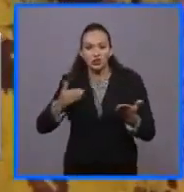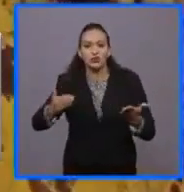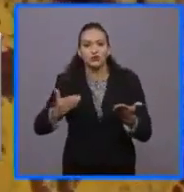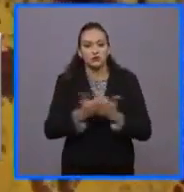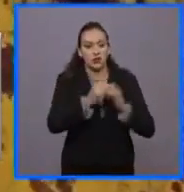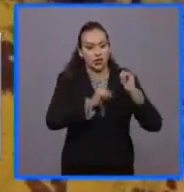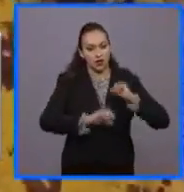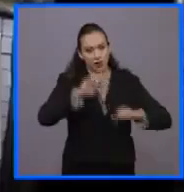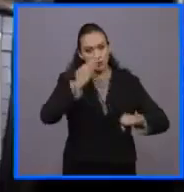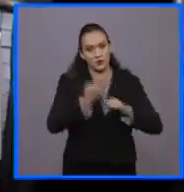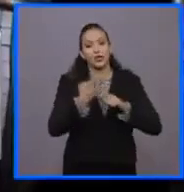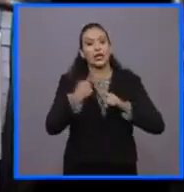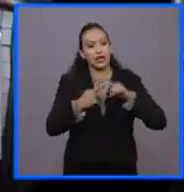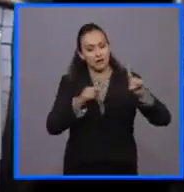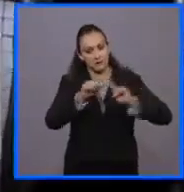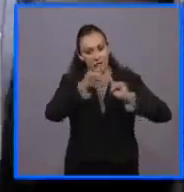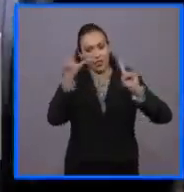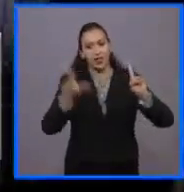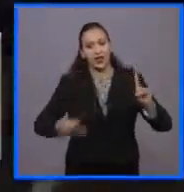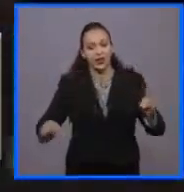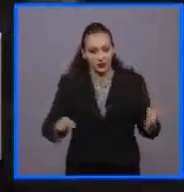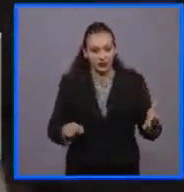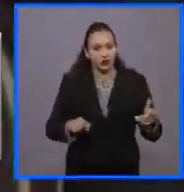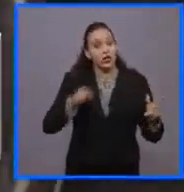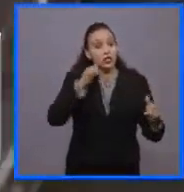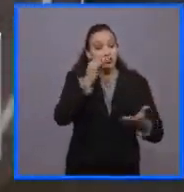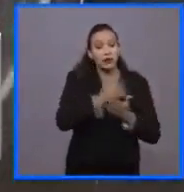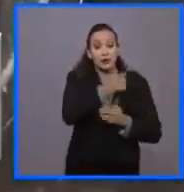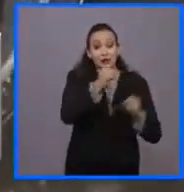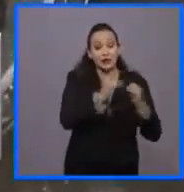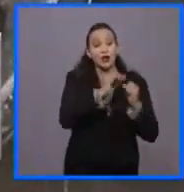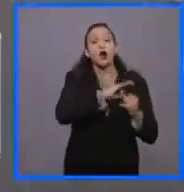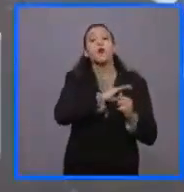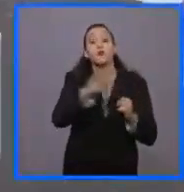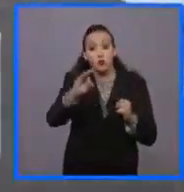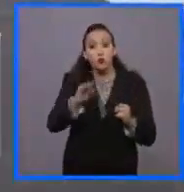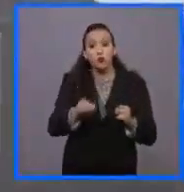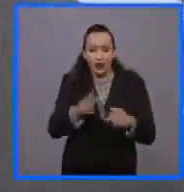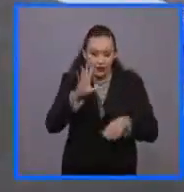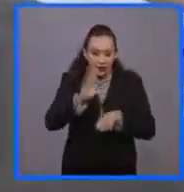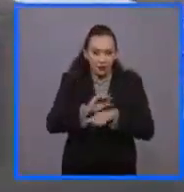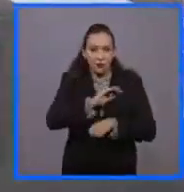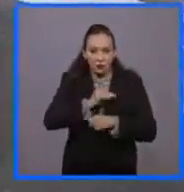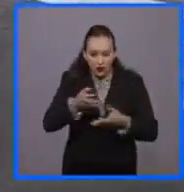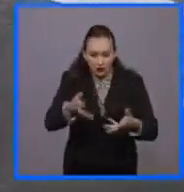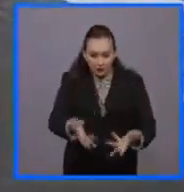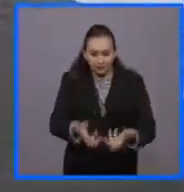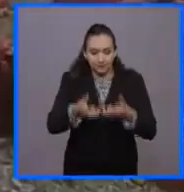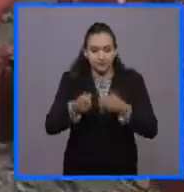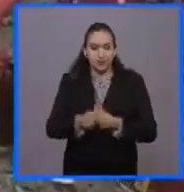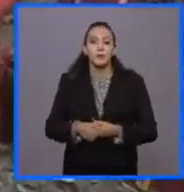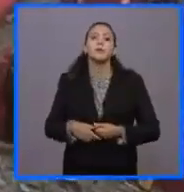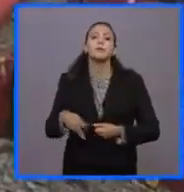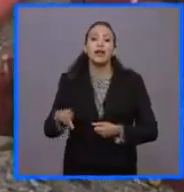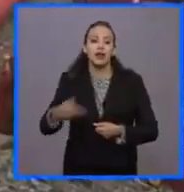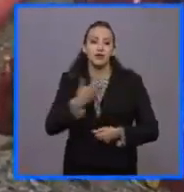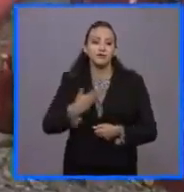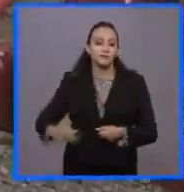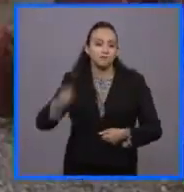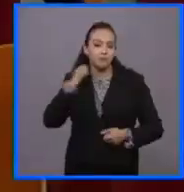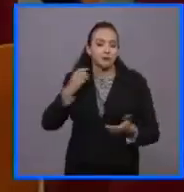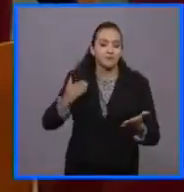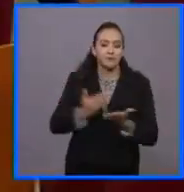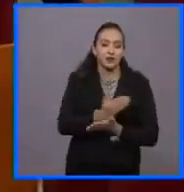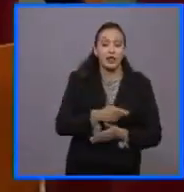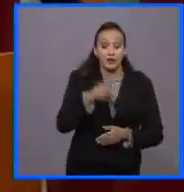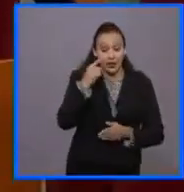Federación para regular, aprovechar y explotar los bienes del dominio de la nación. Pues de acuerdo con el artículo 73